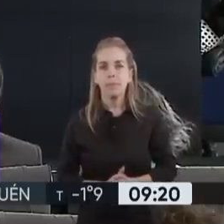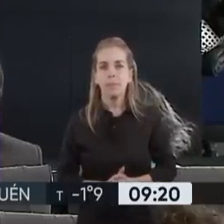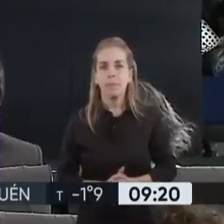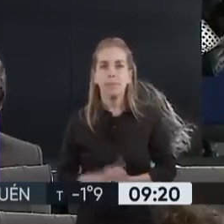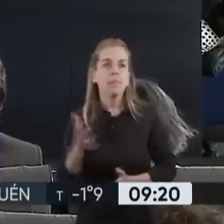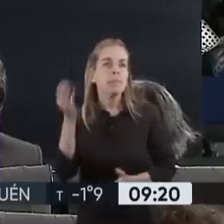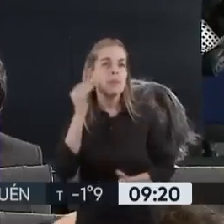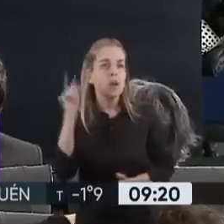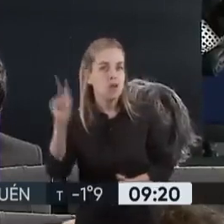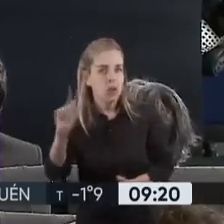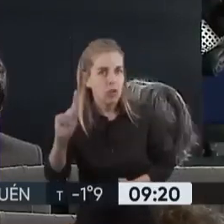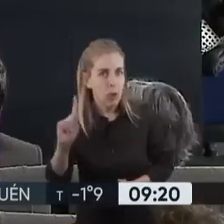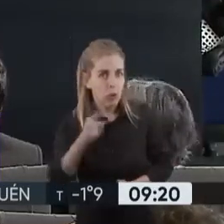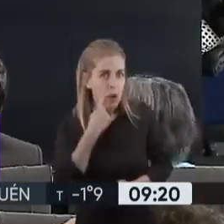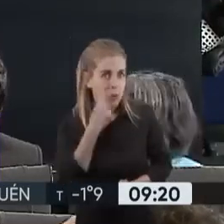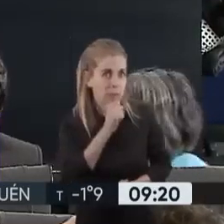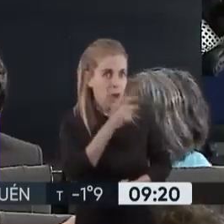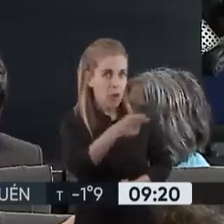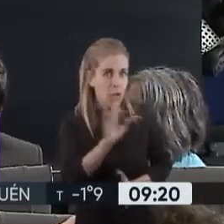no se escucha acá